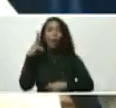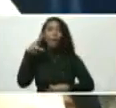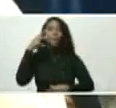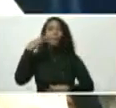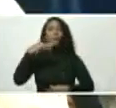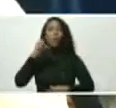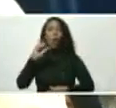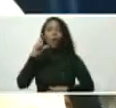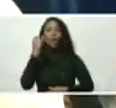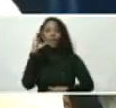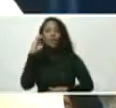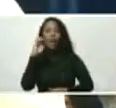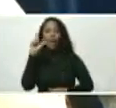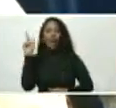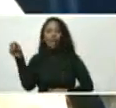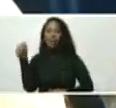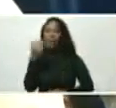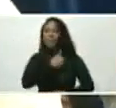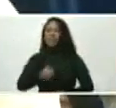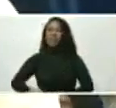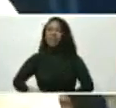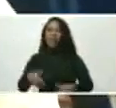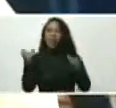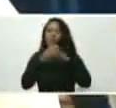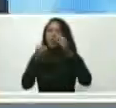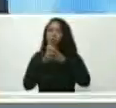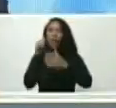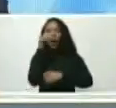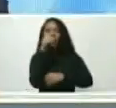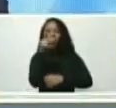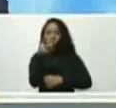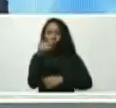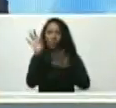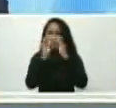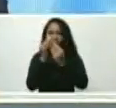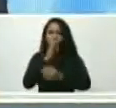hubo un presidente de Fedecámara, ¿verdad? En el pasado, ¿es familia tuya?